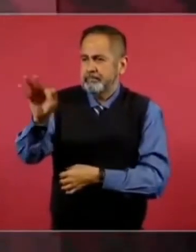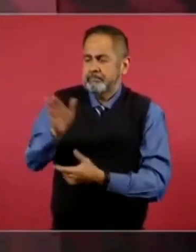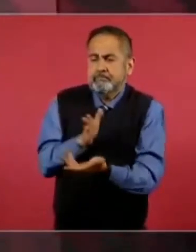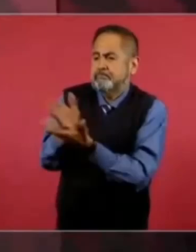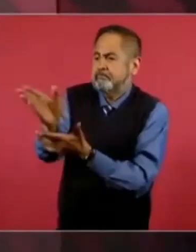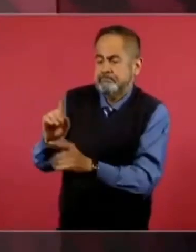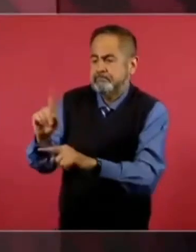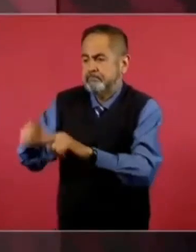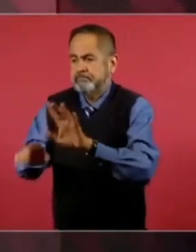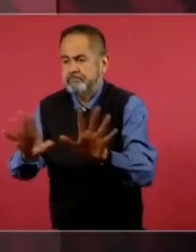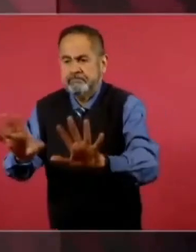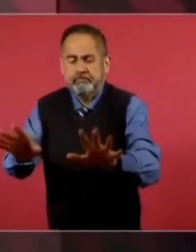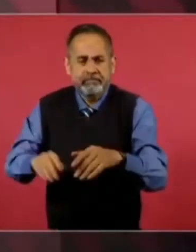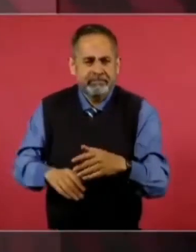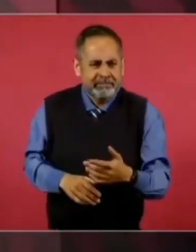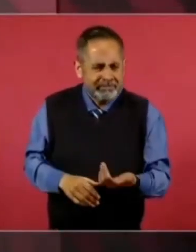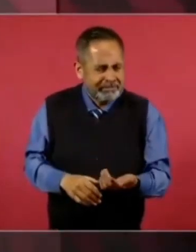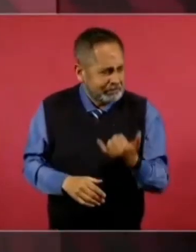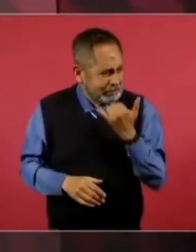¿Cuándo?